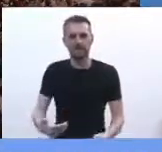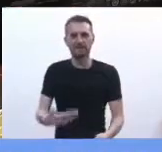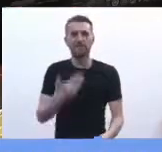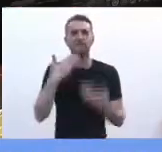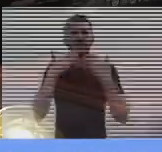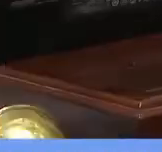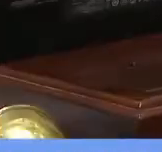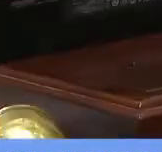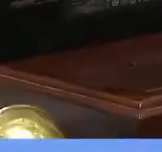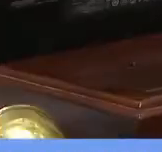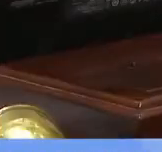senador de angeli tiene ahora la paz